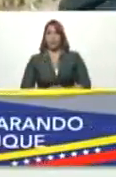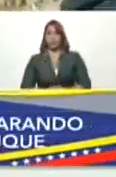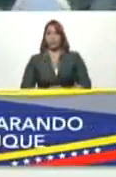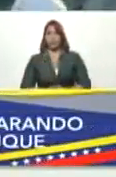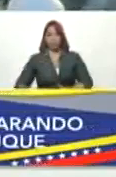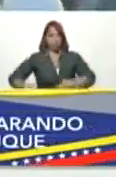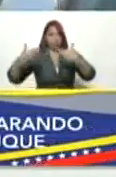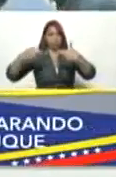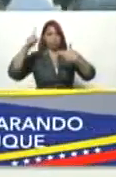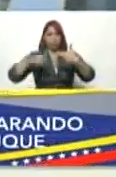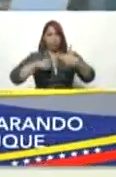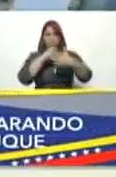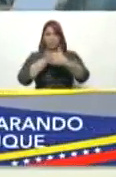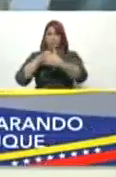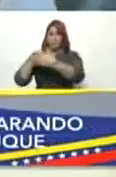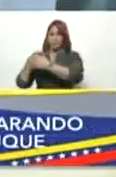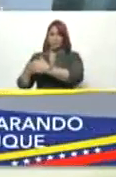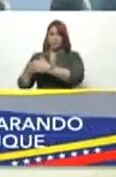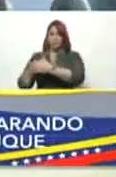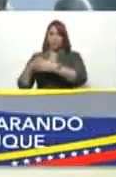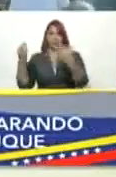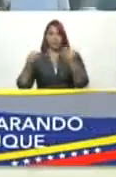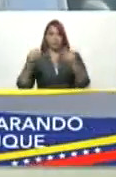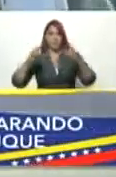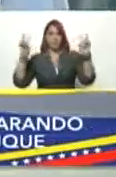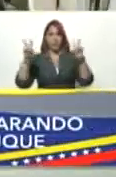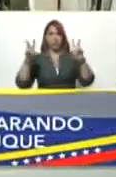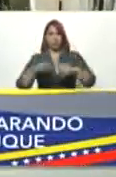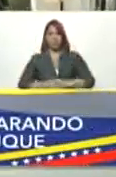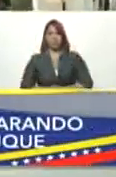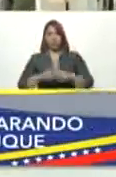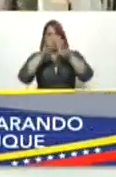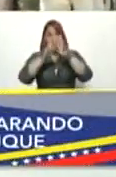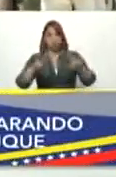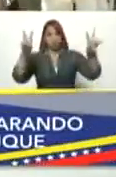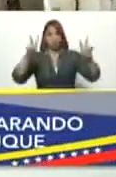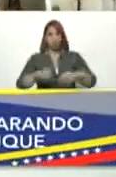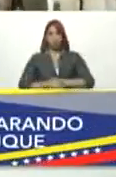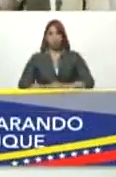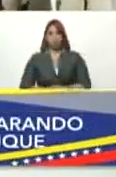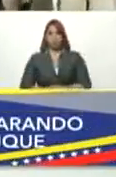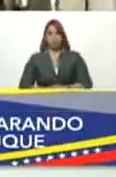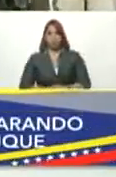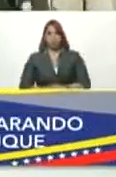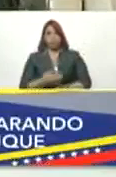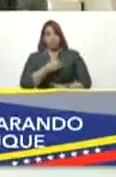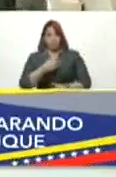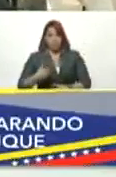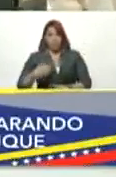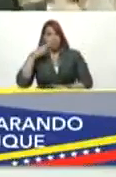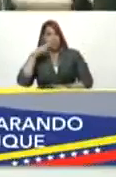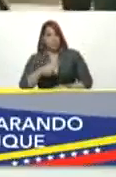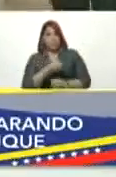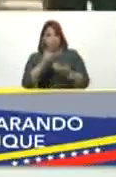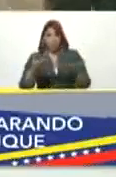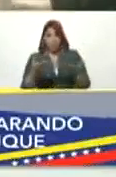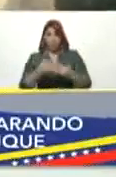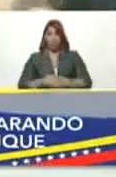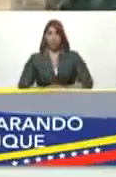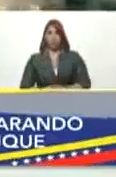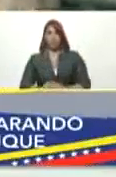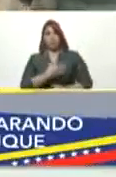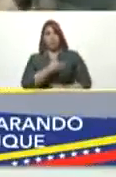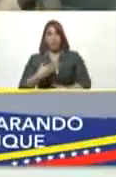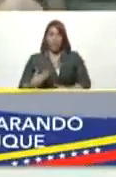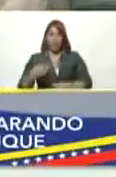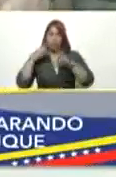combate, a la batalla y siempre a la victoria, por la paz. Así que yo quiero ver eso, ¿vale? Quiero que mis